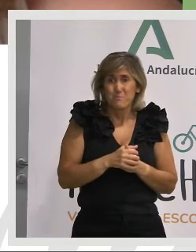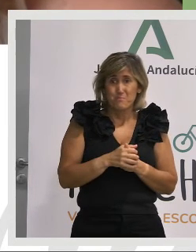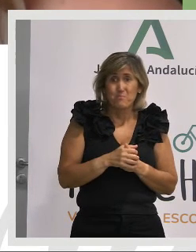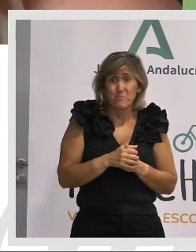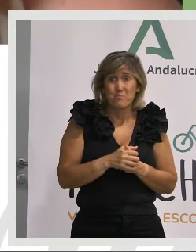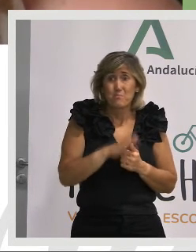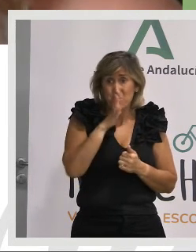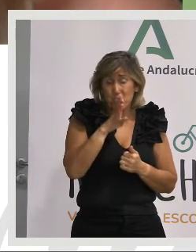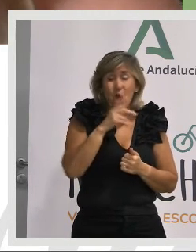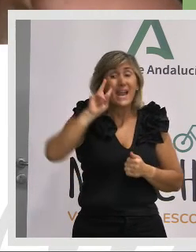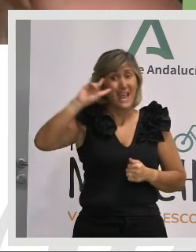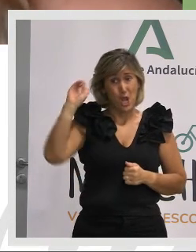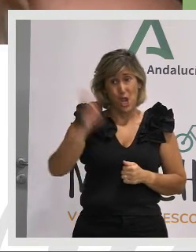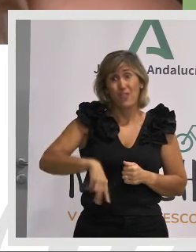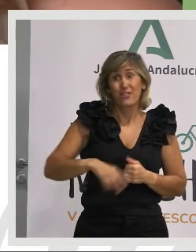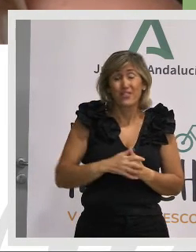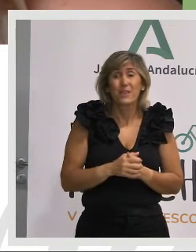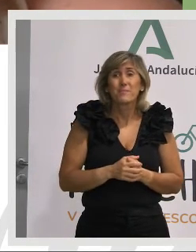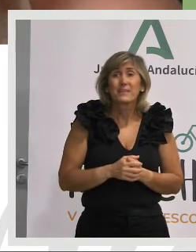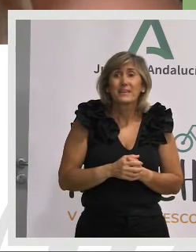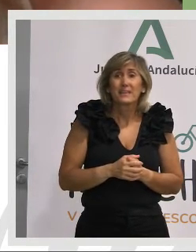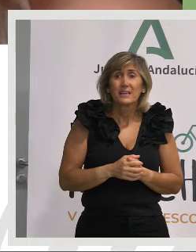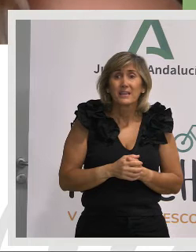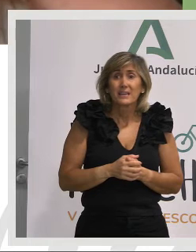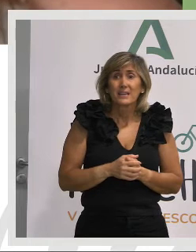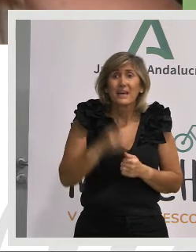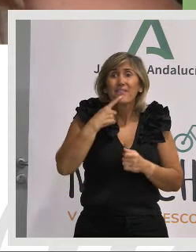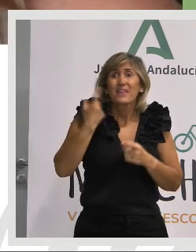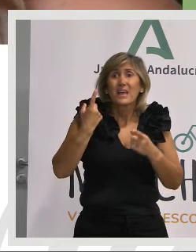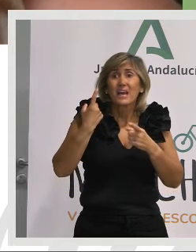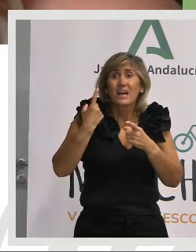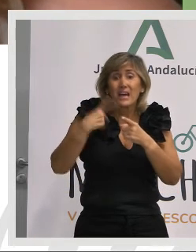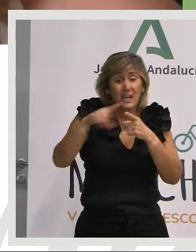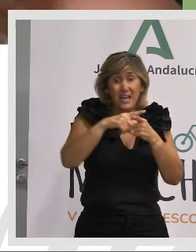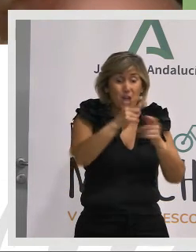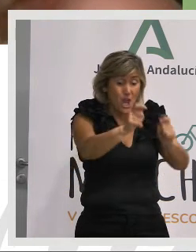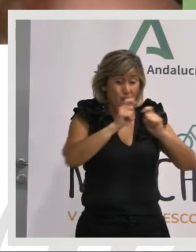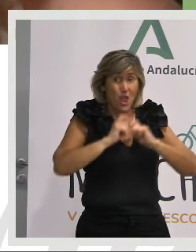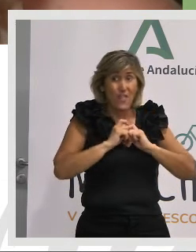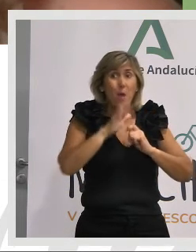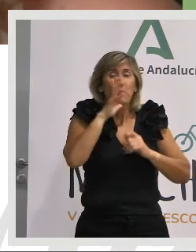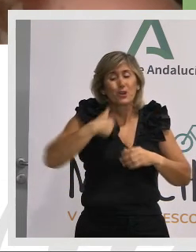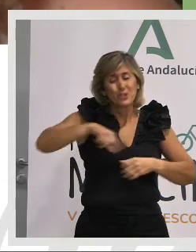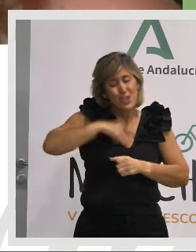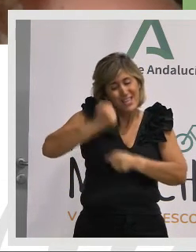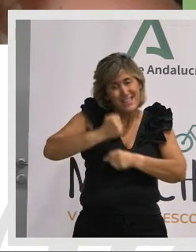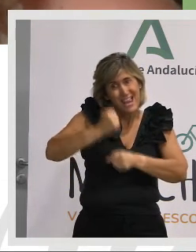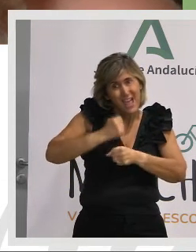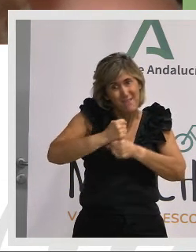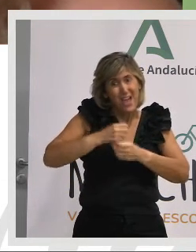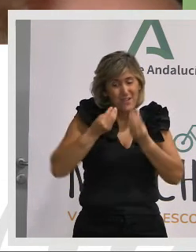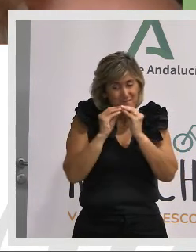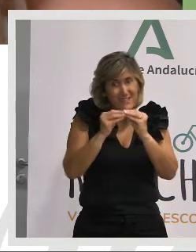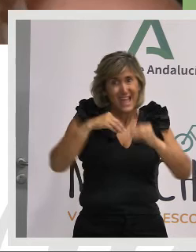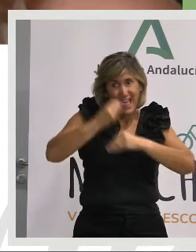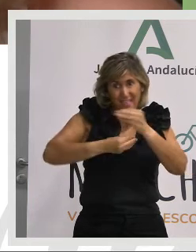por el reconocimiento que este acceso se ha otorgado al trabajo que hemos realizado en el instituto